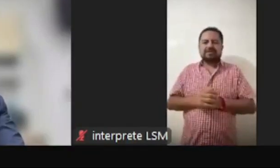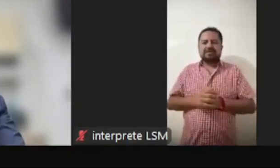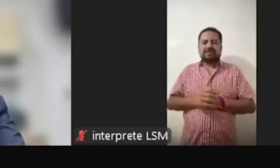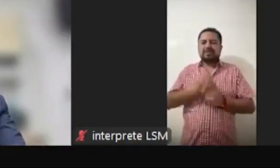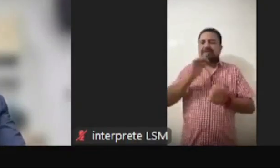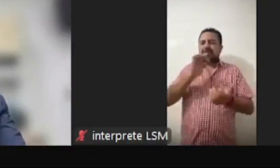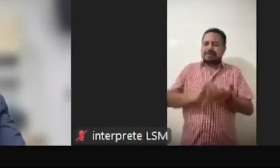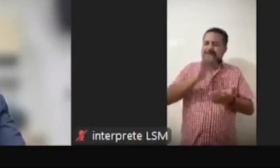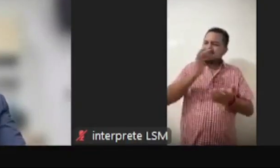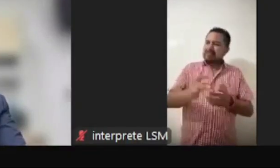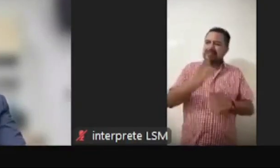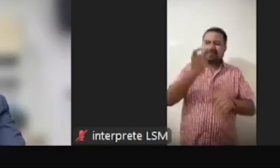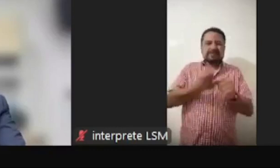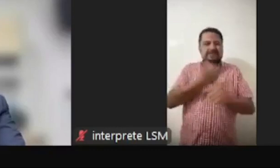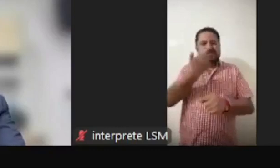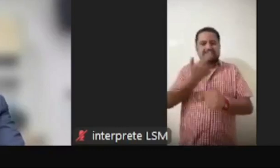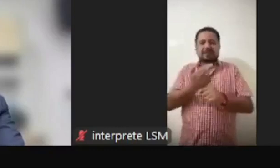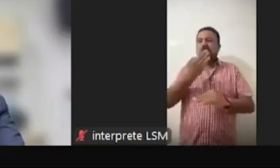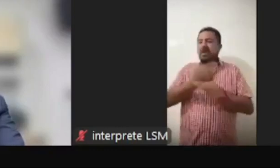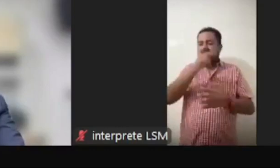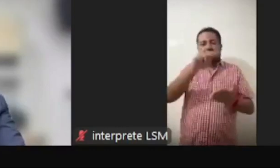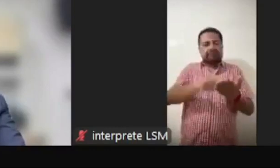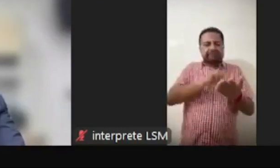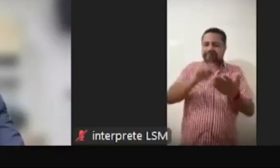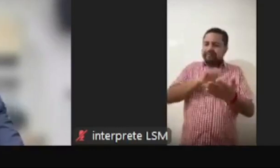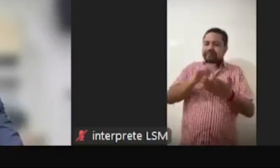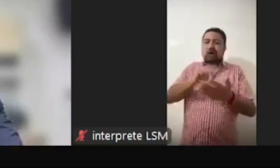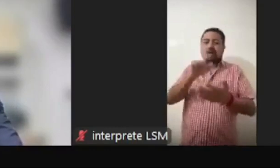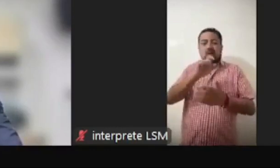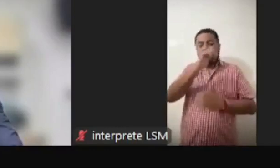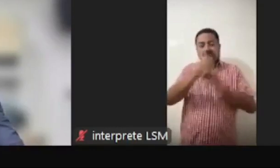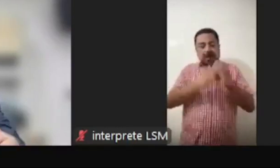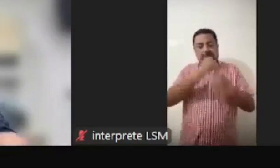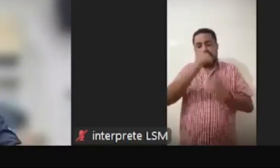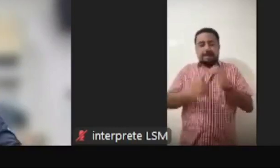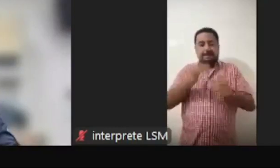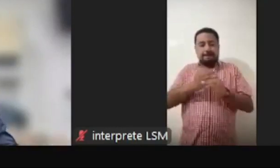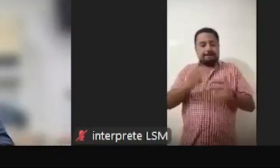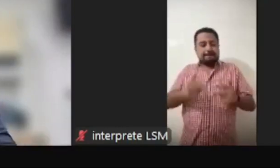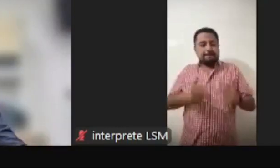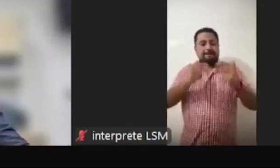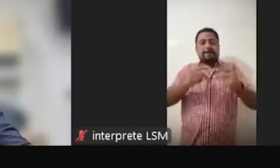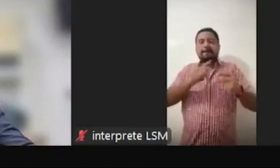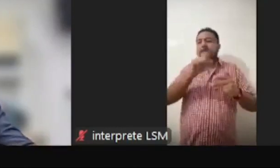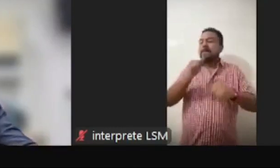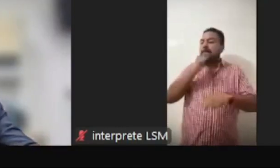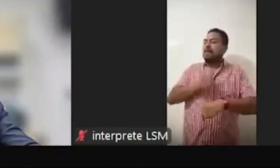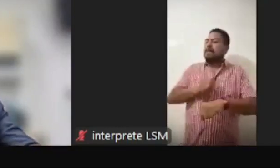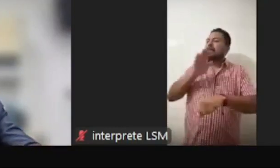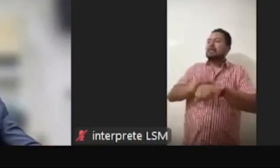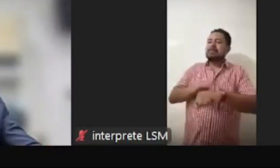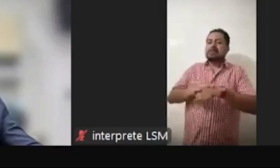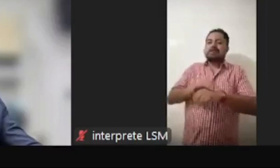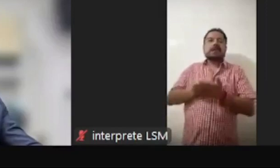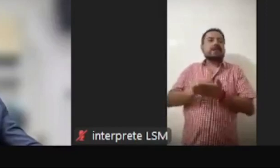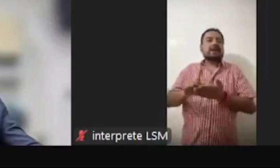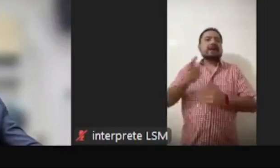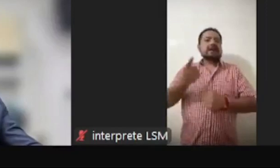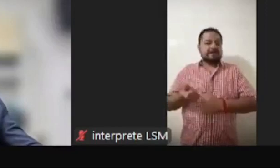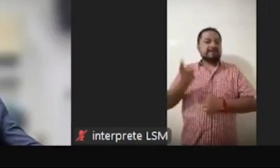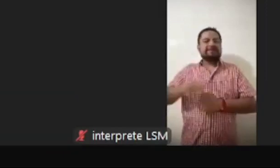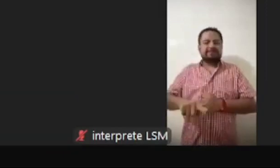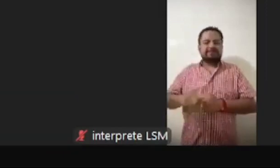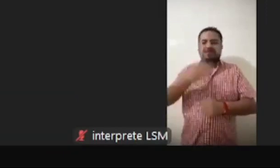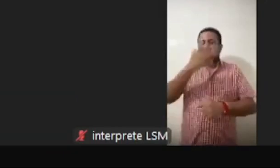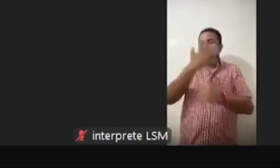Gracias, secretario. Sírvase recabar las firmas a la conclusión de esta sesión y en consecuencia notificarlo como en derecho corresponde. El